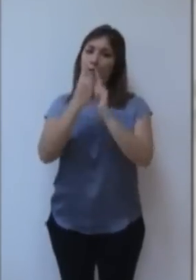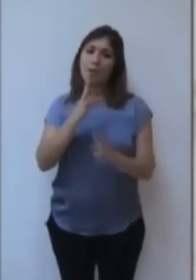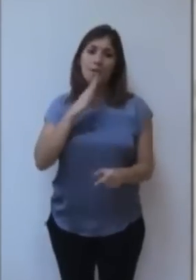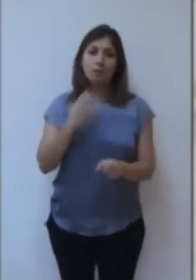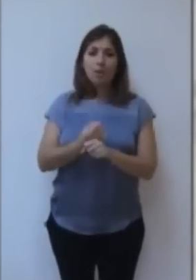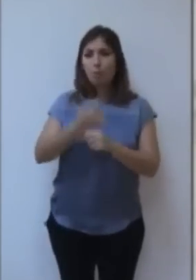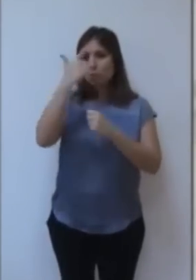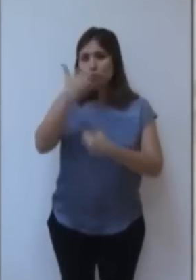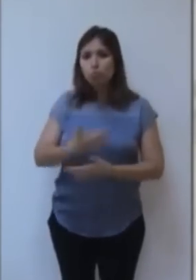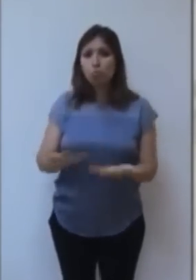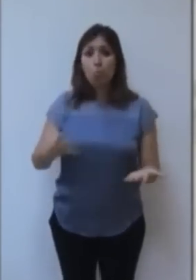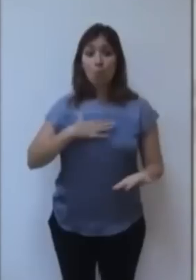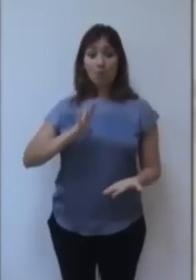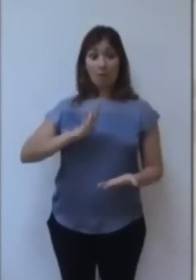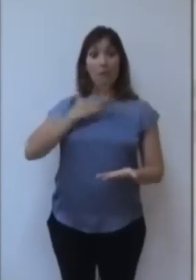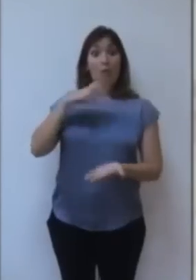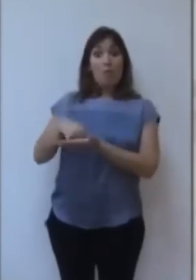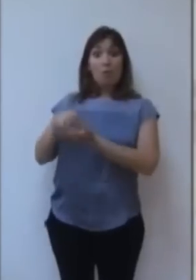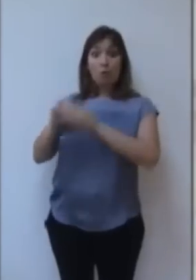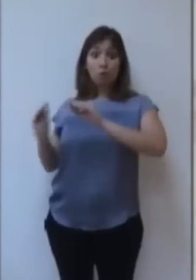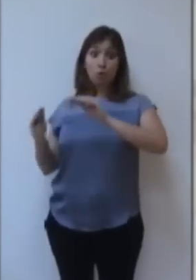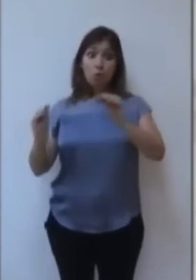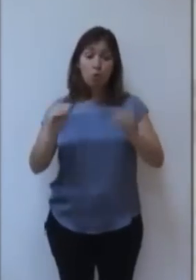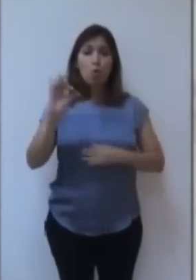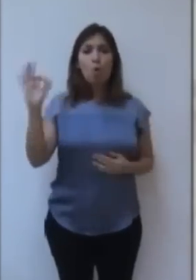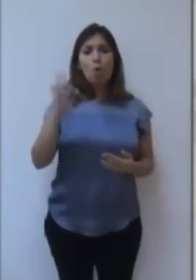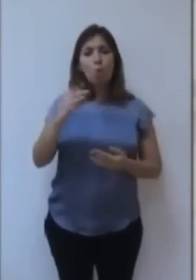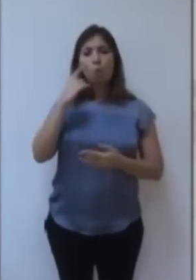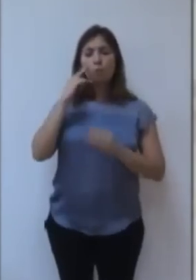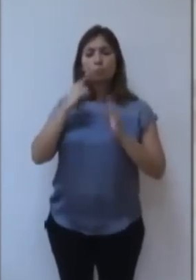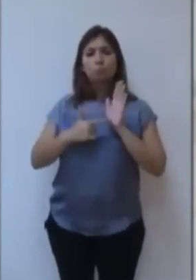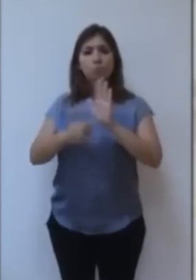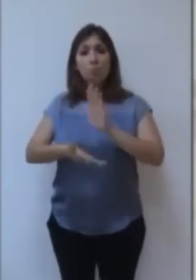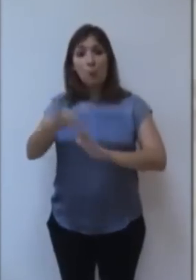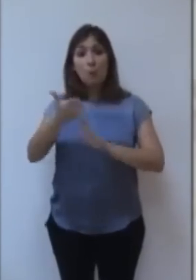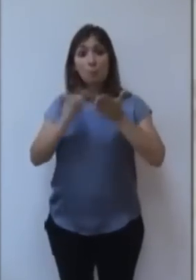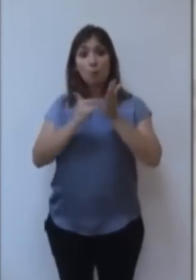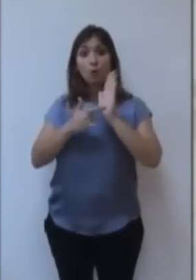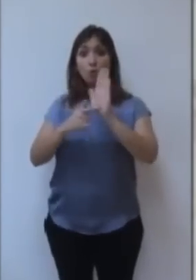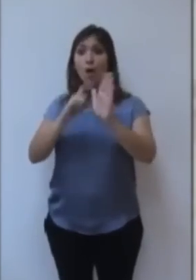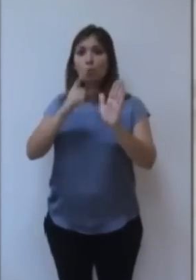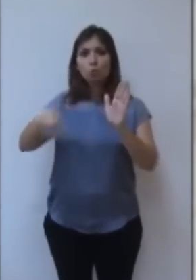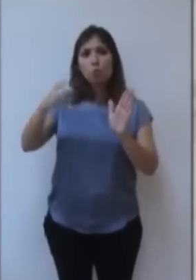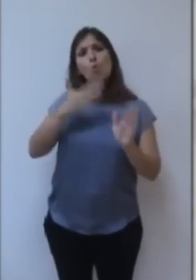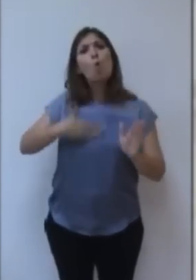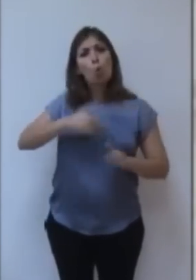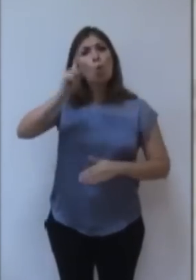desde, a lo mejor incluso desde nuestros propios centros, o cuando se planteen proyectos, el plantear que ellos también son usuarios